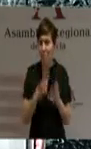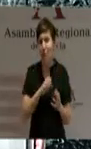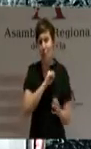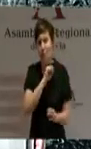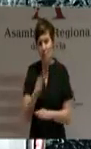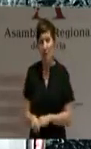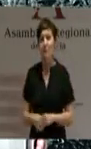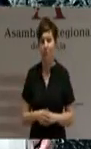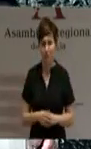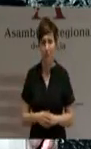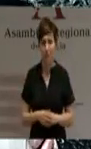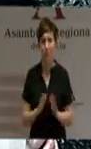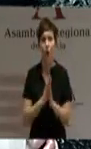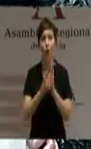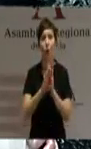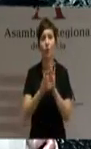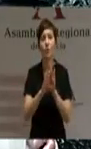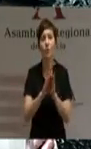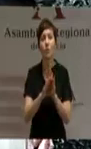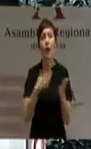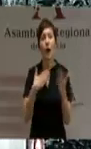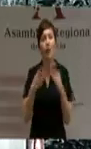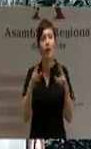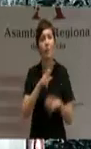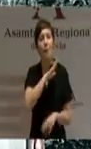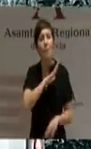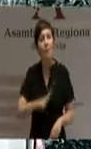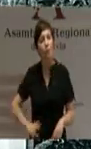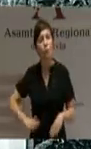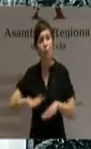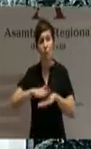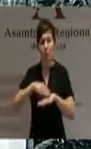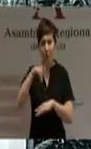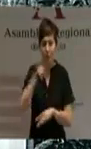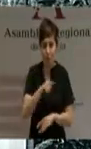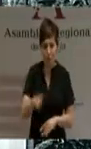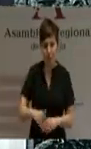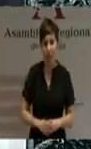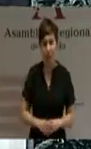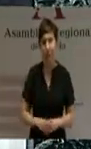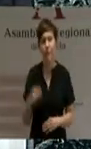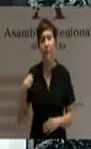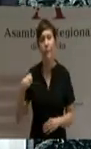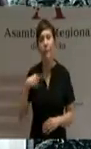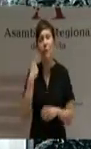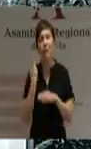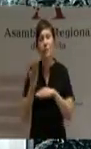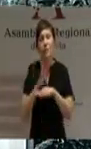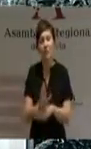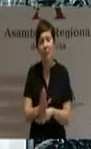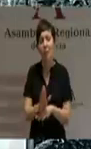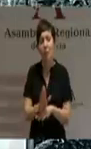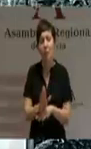la Constitución habla de la presunción de inocencia. Y el artículo 23 habla de la representación de los ciudadanos. Y, por tanto, un